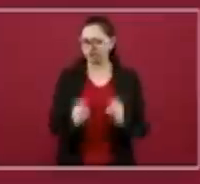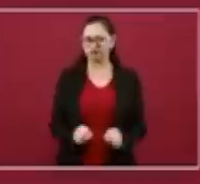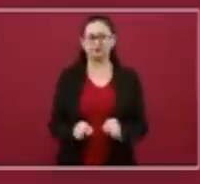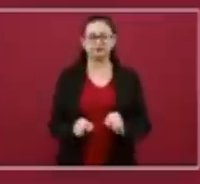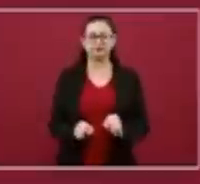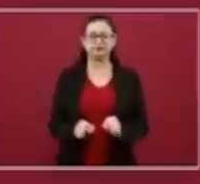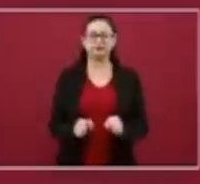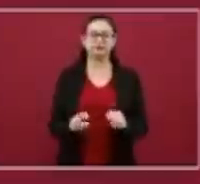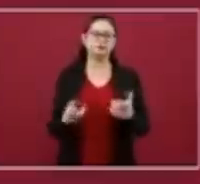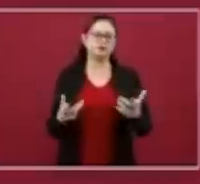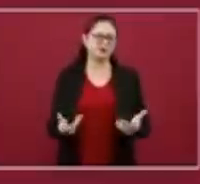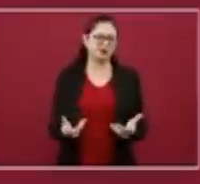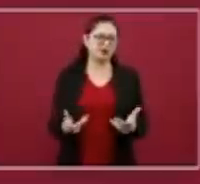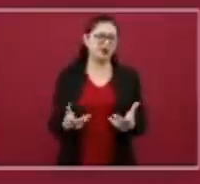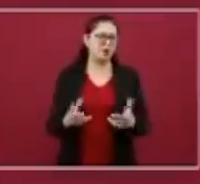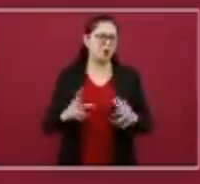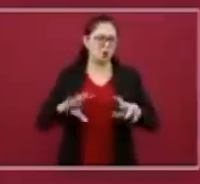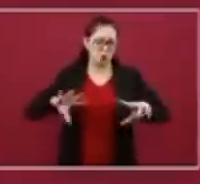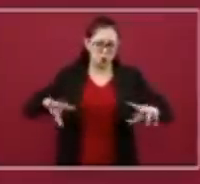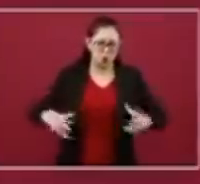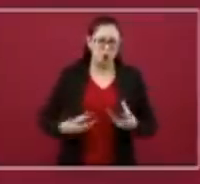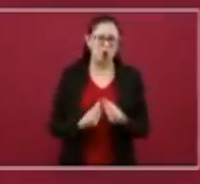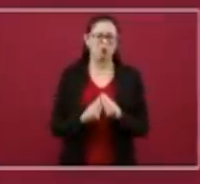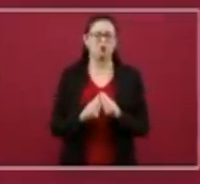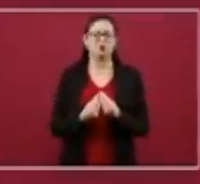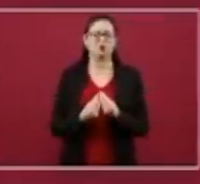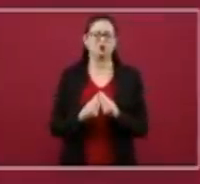y que va a haber un uso